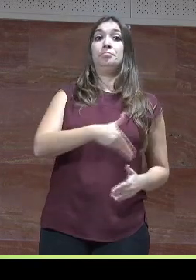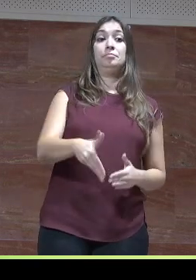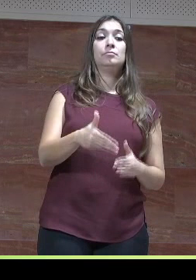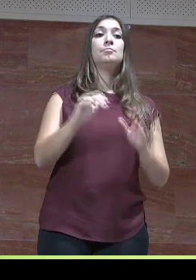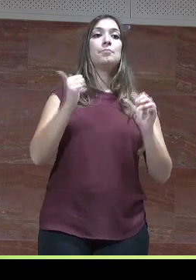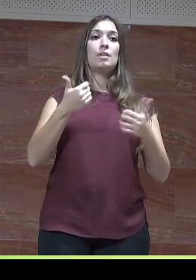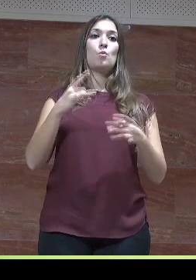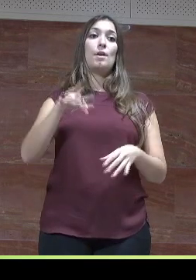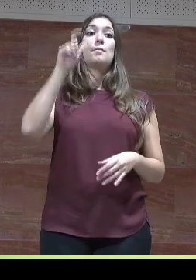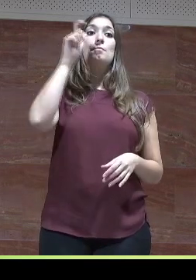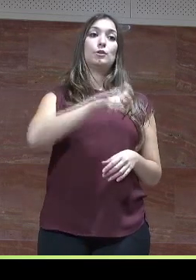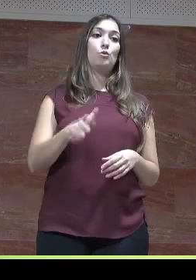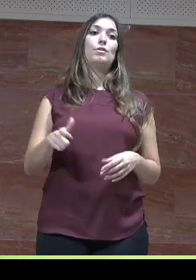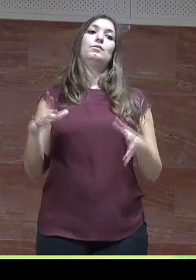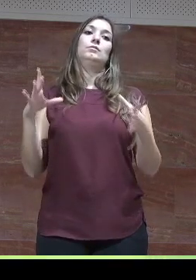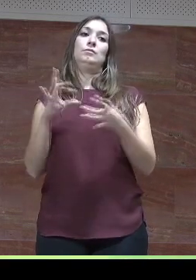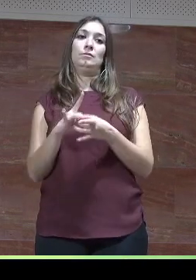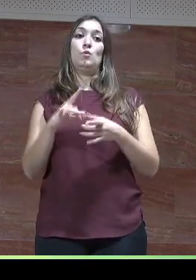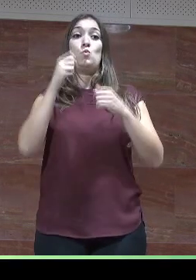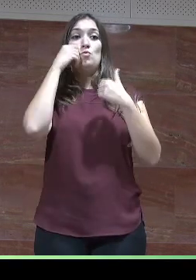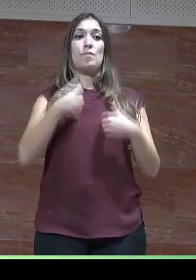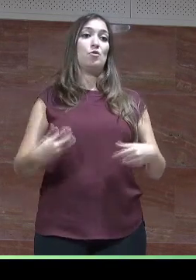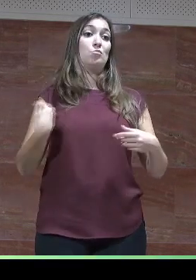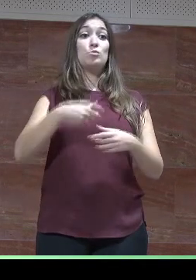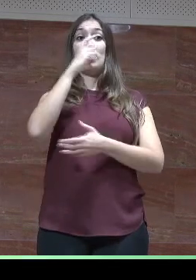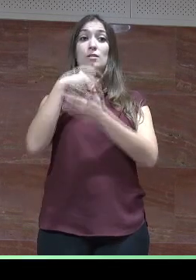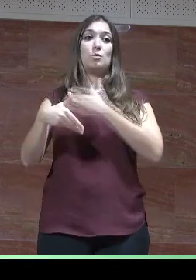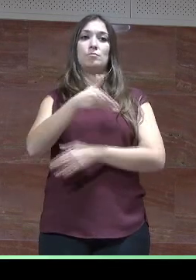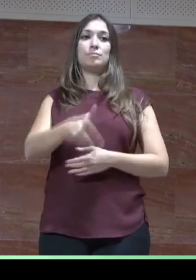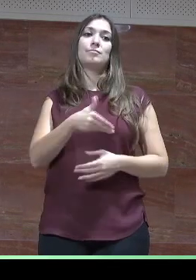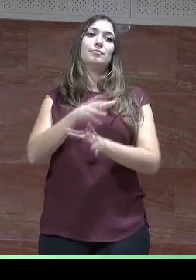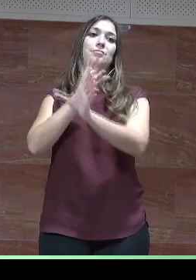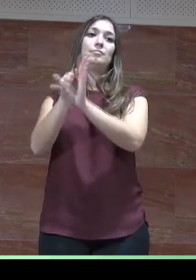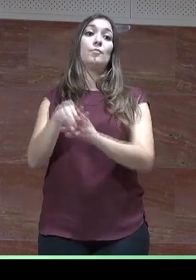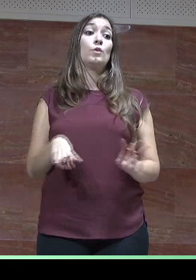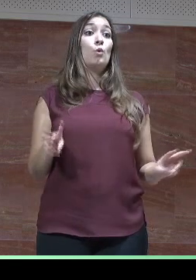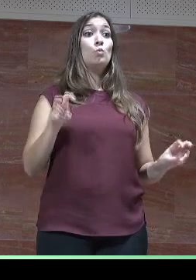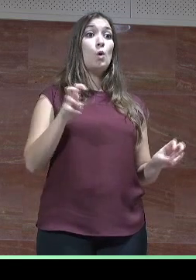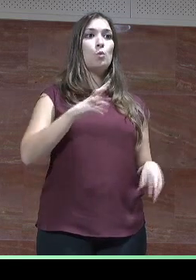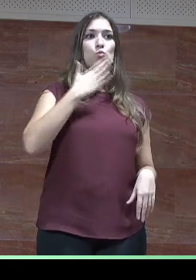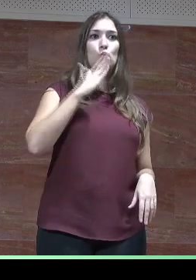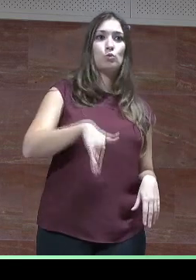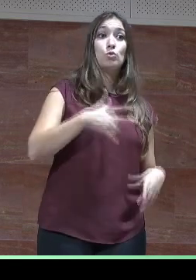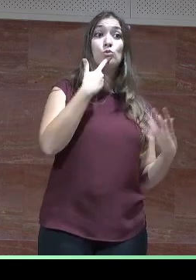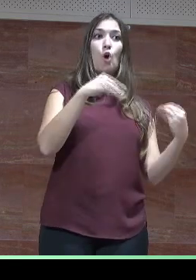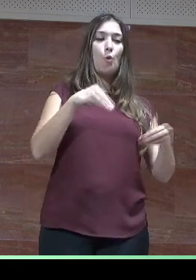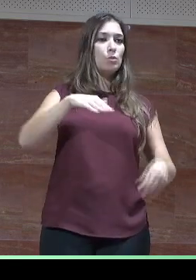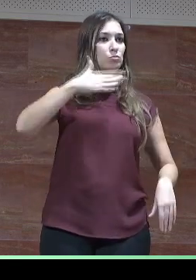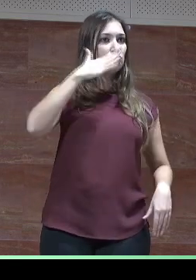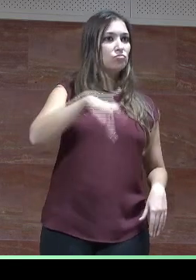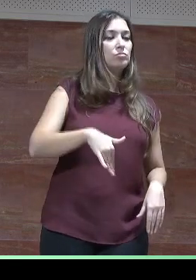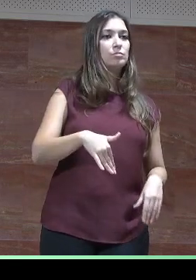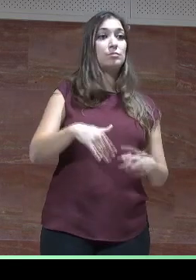también a las personas y a todo el ámbito humano. Entonces, al final, lo nuevo es lo que vale, lo joven es lo que vende y